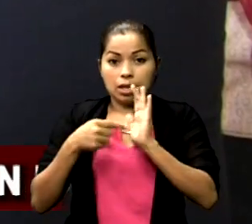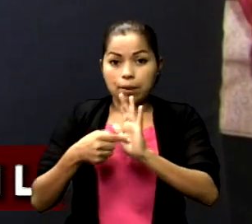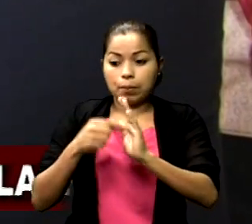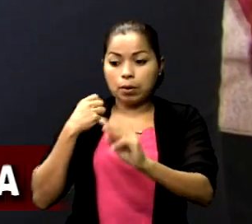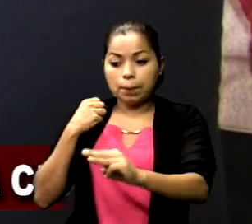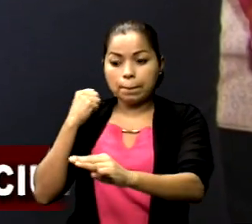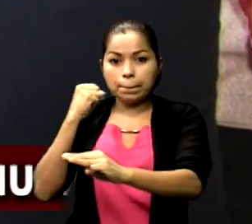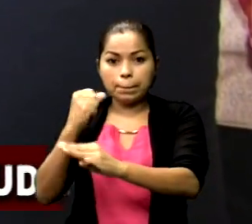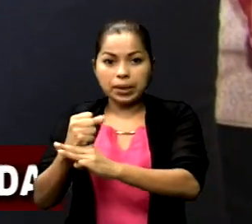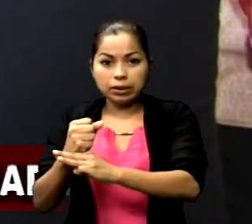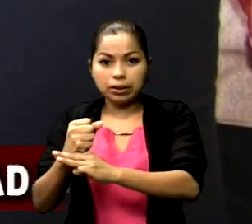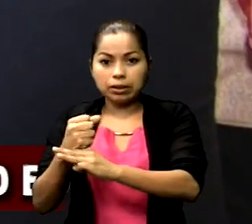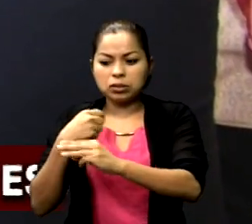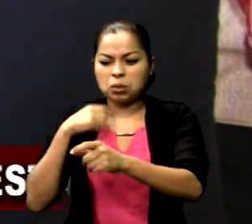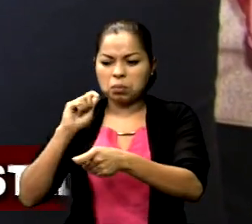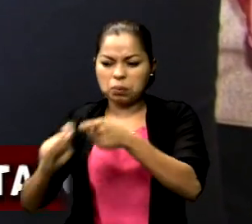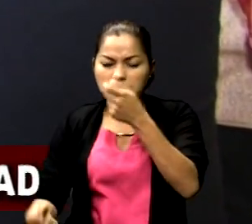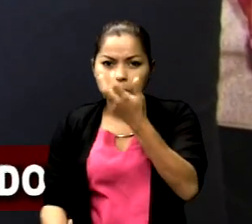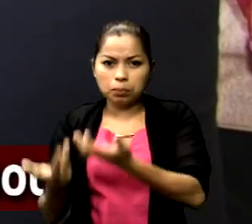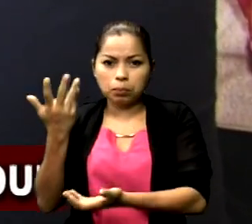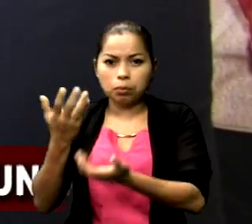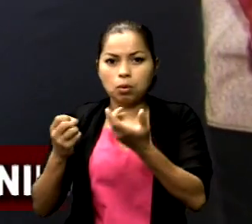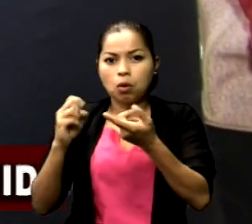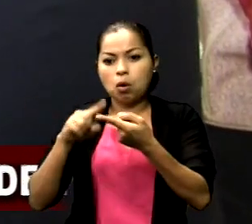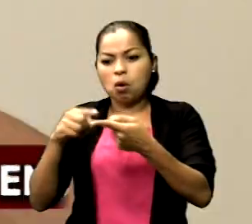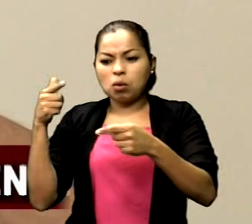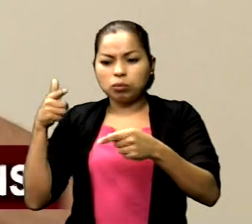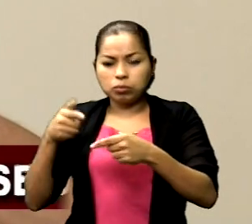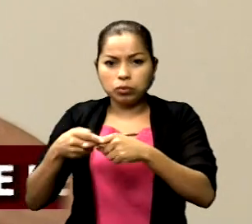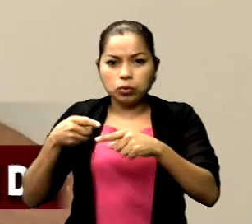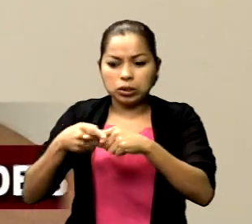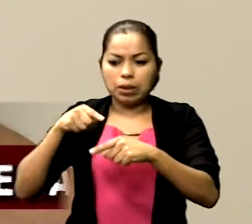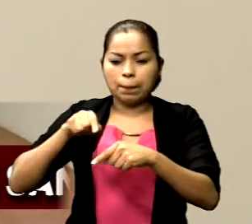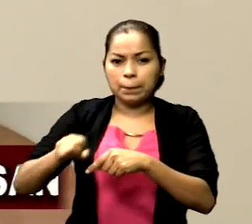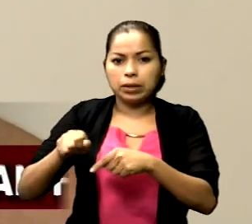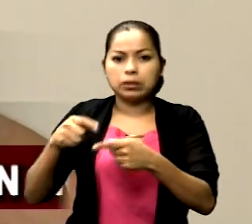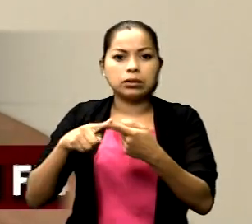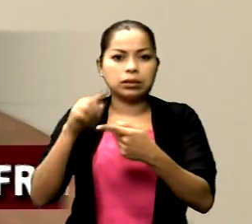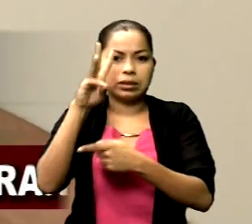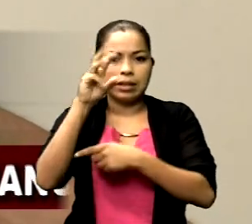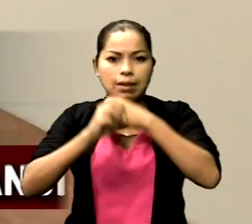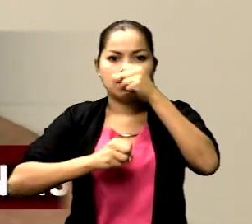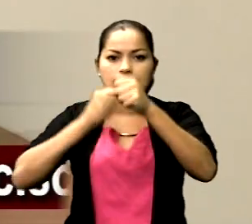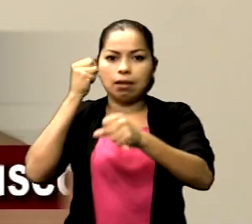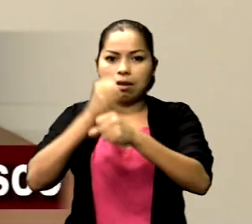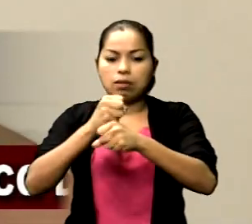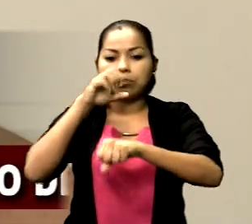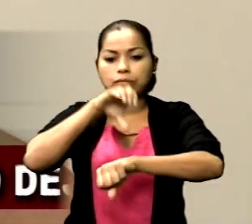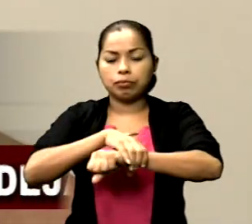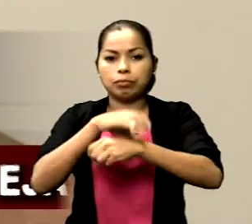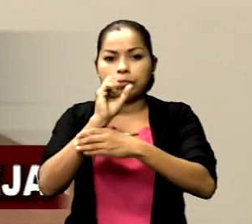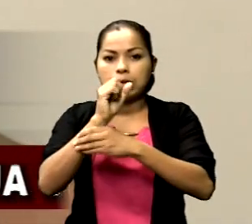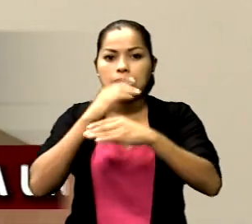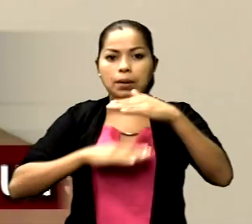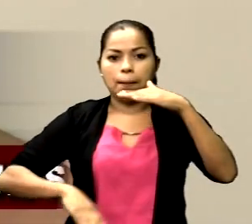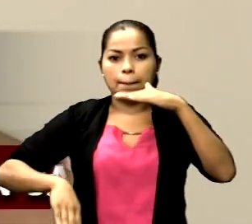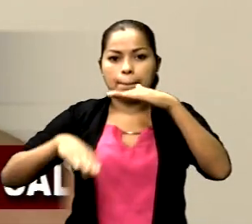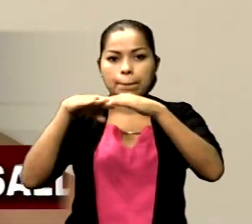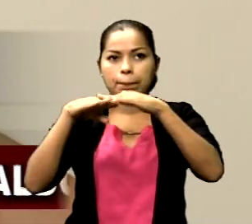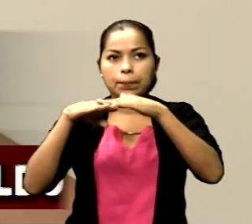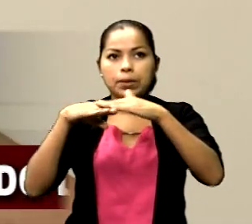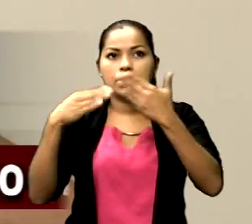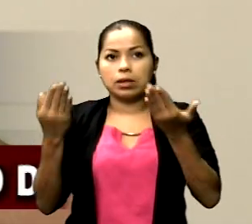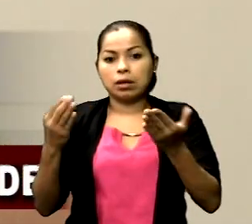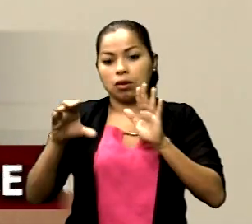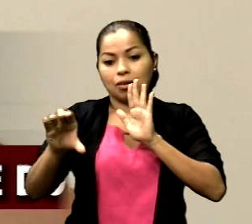delito de esa naturaleza tiene una consecuencia grave. No puede ser jamás mayor de 30 años porque ese es el máximo que nuestra